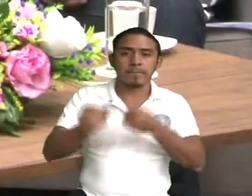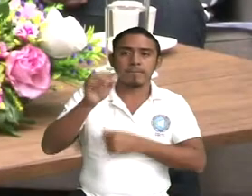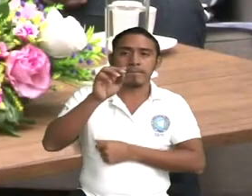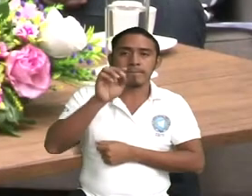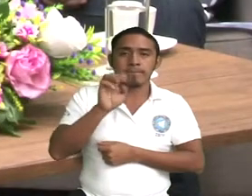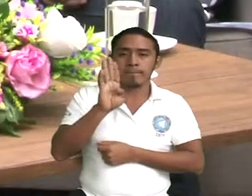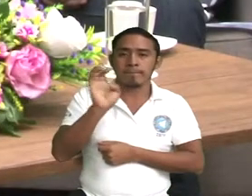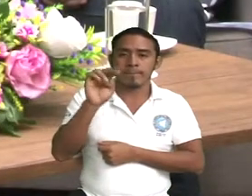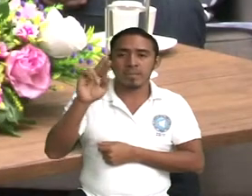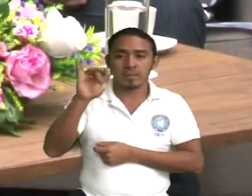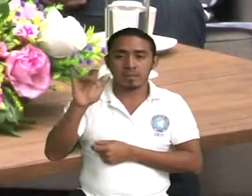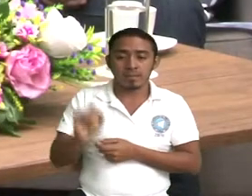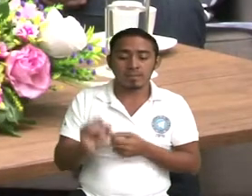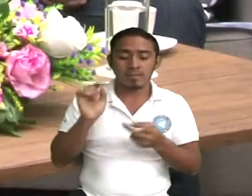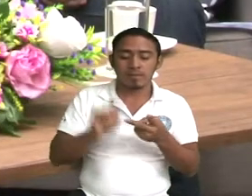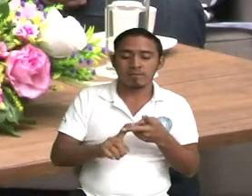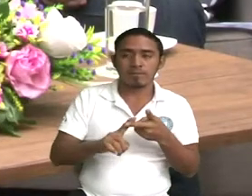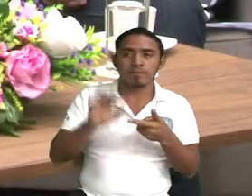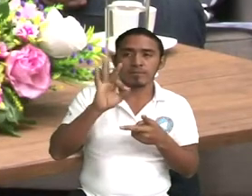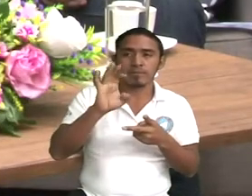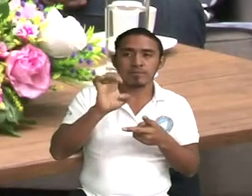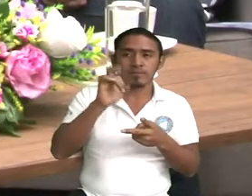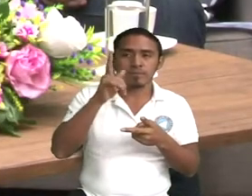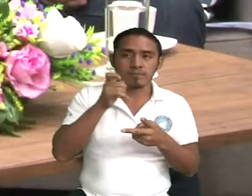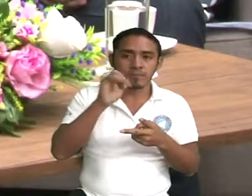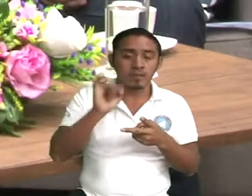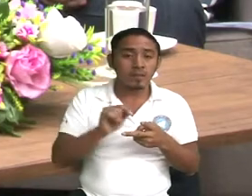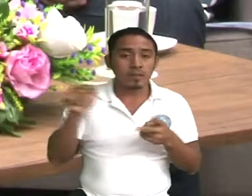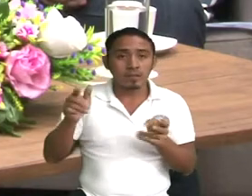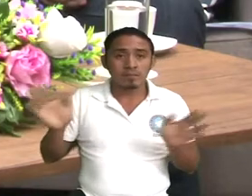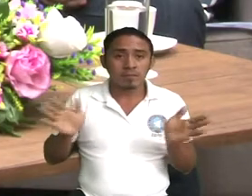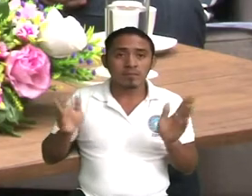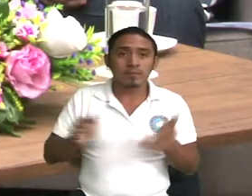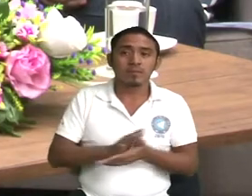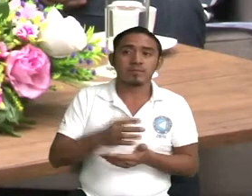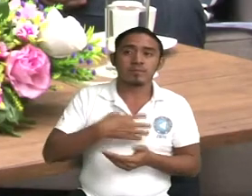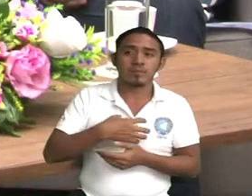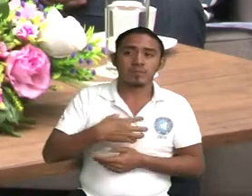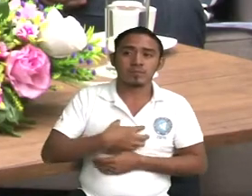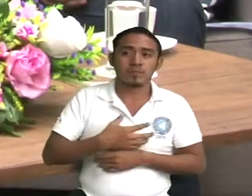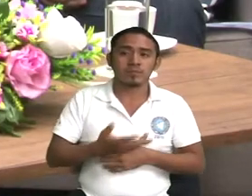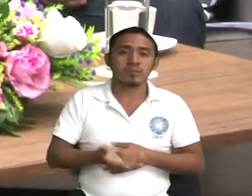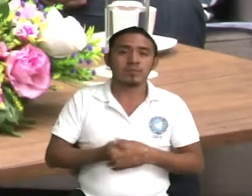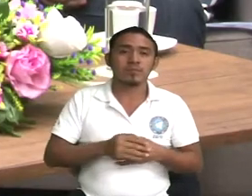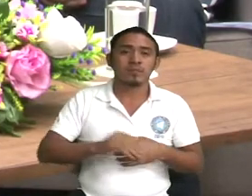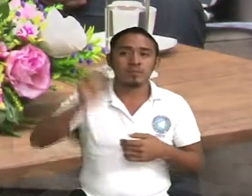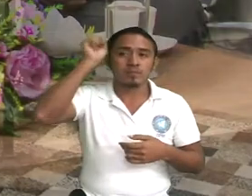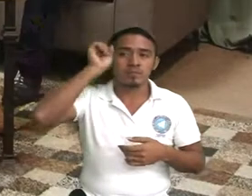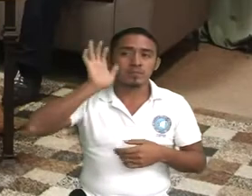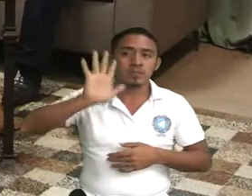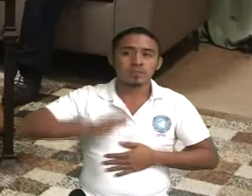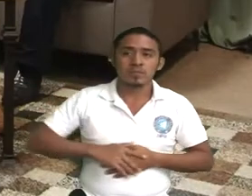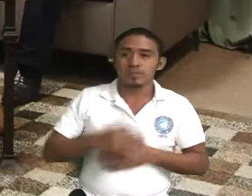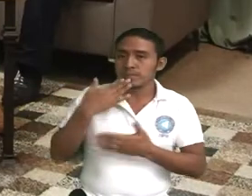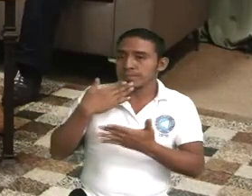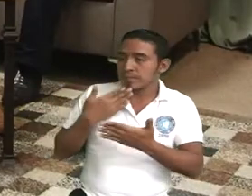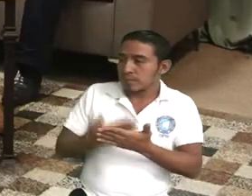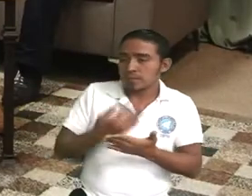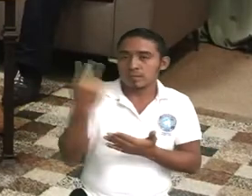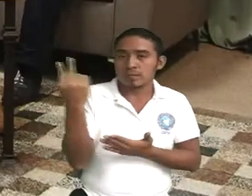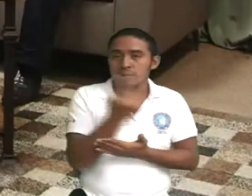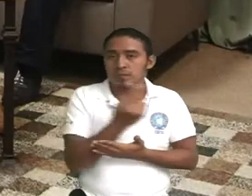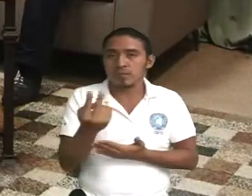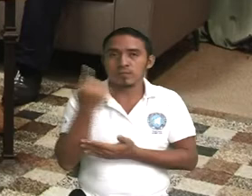Aragón, y junto a él, el compañero Félix Sánchez, responsable de promociones nacionales del Instituto Nicaragüense de Turismo. Muchísimas gracias a ambos por estar con